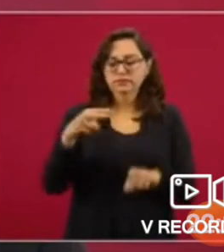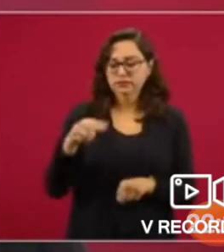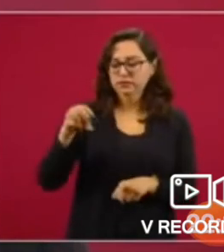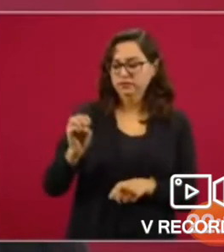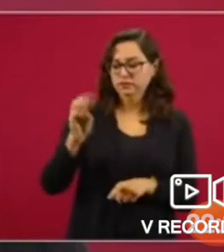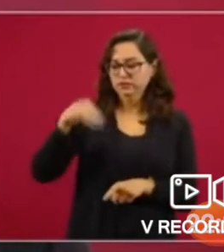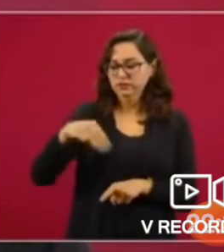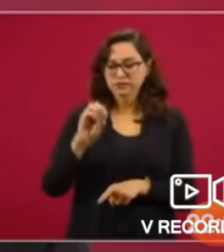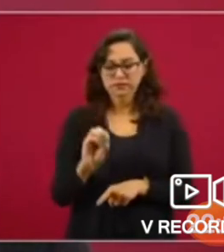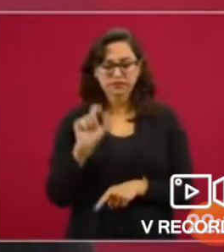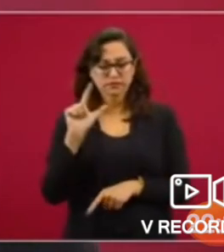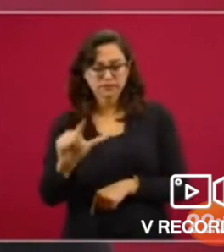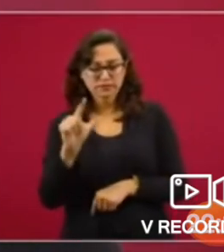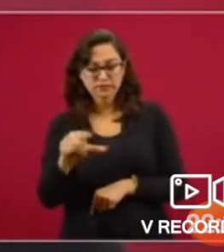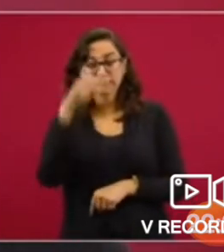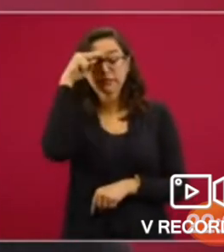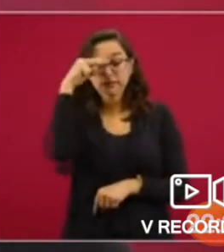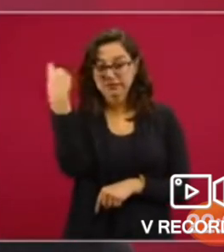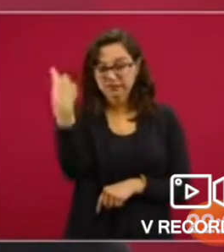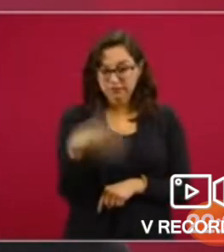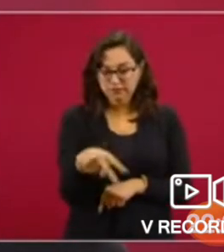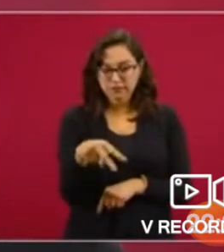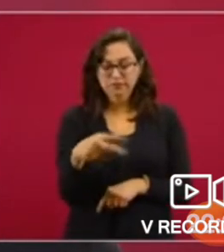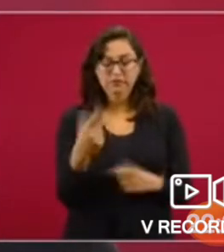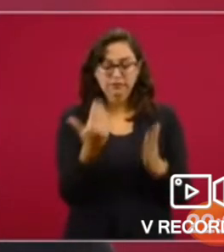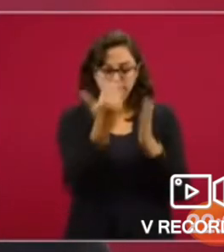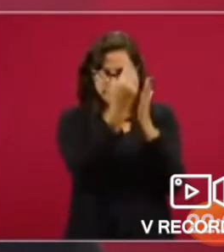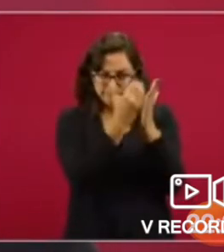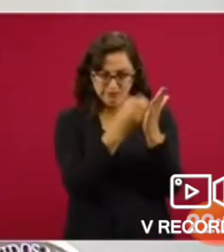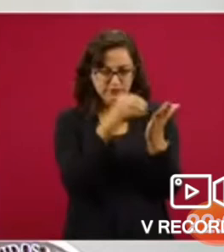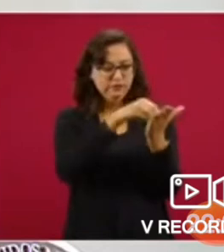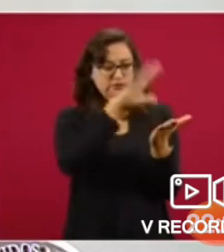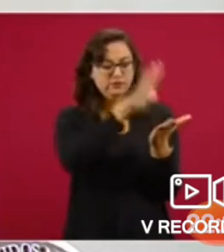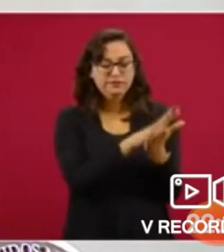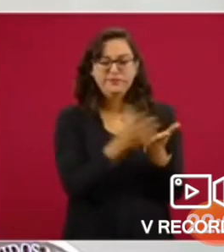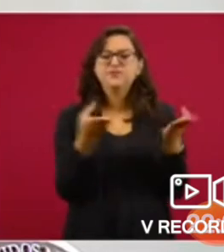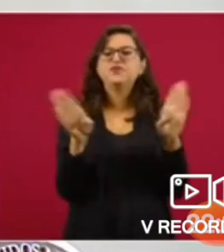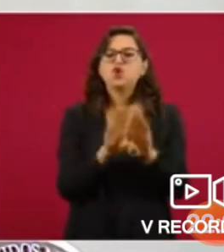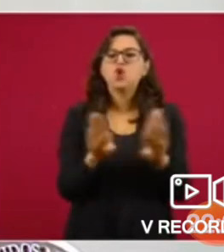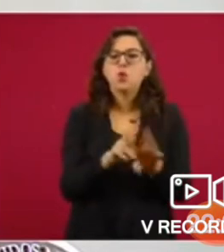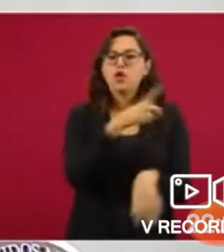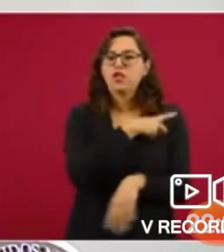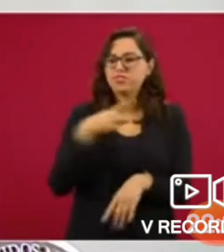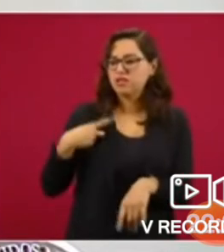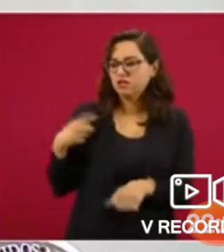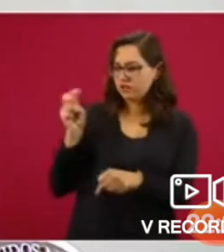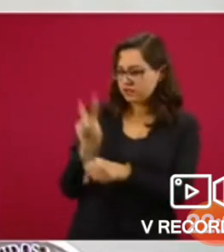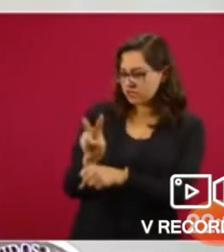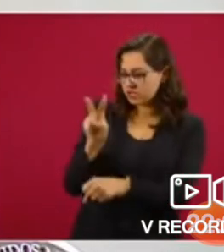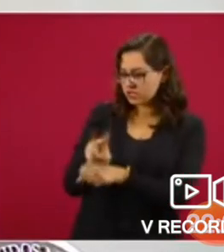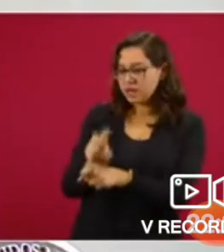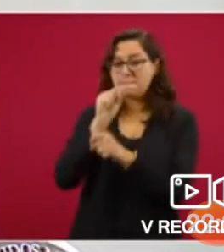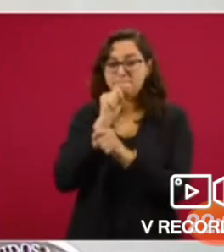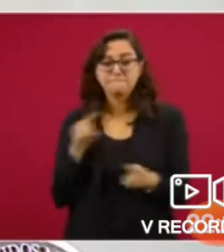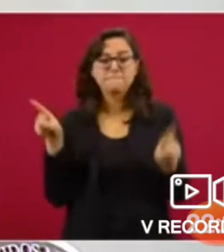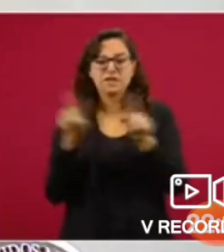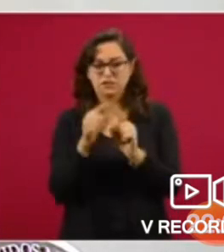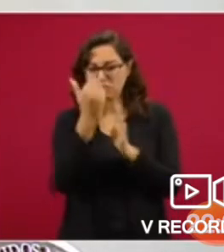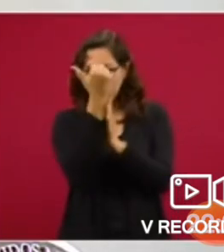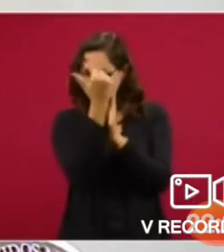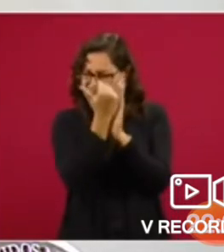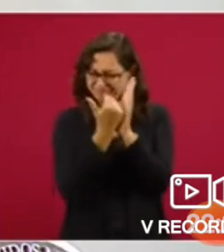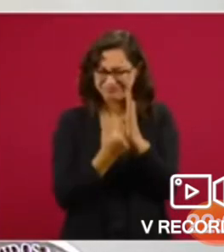017 de México. La norma especifica los lineamientos de vigilancia y por un conjunto amplio de lineamientos